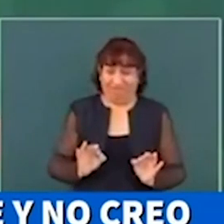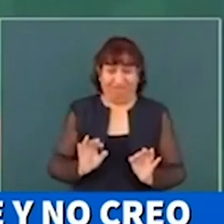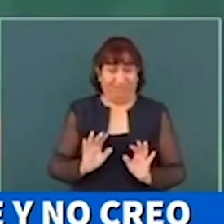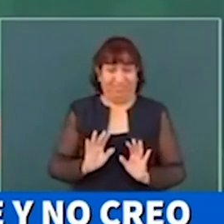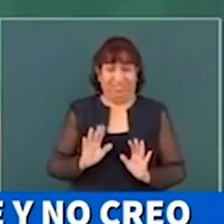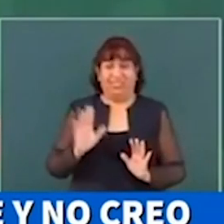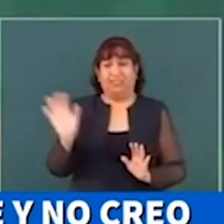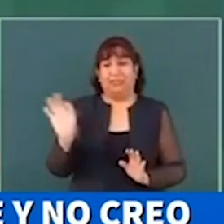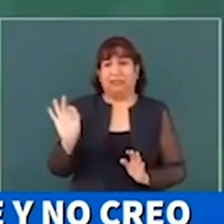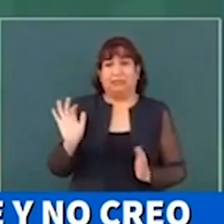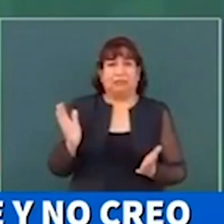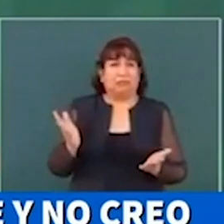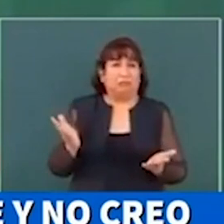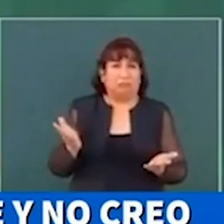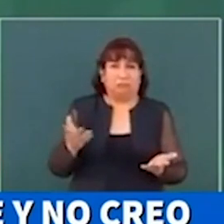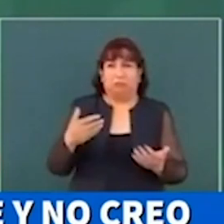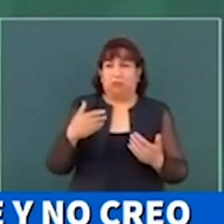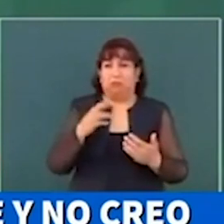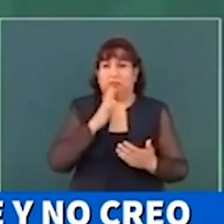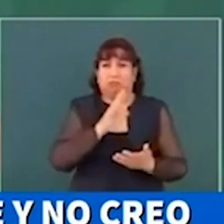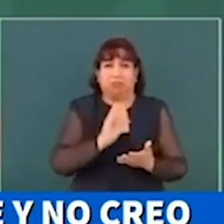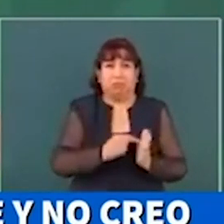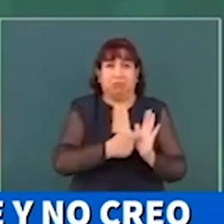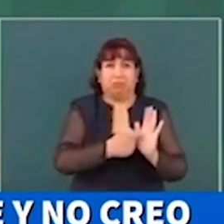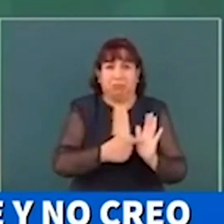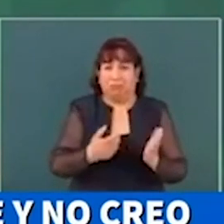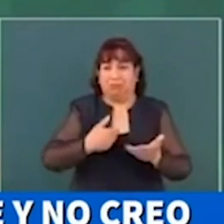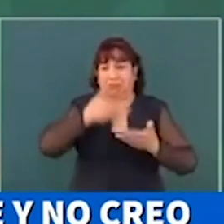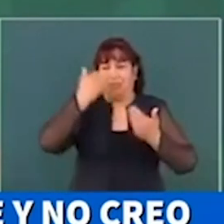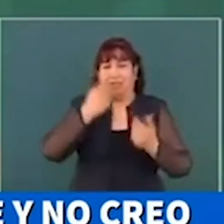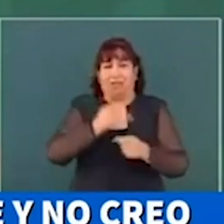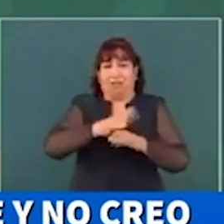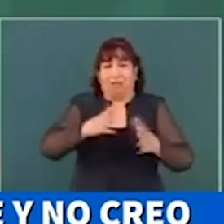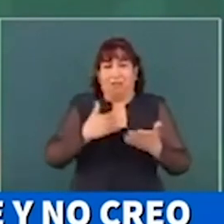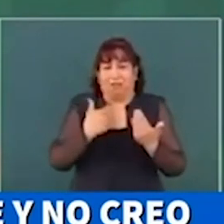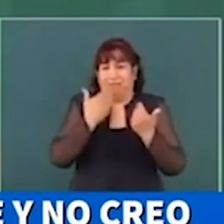si fueron reportados. No tengo la información,